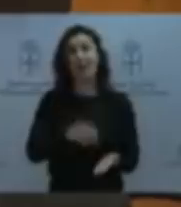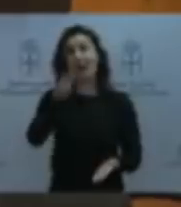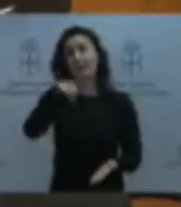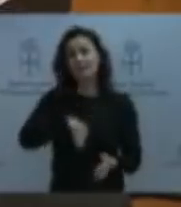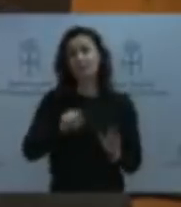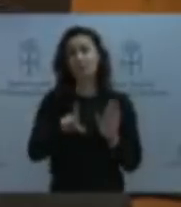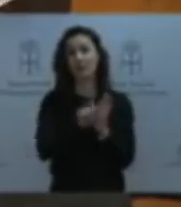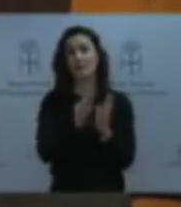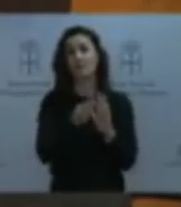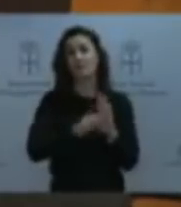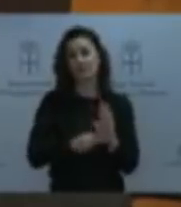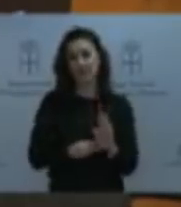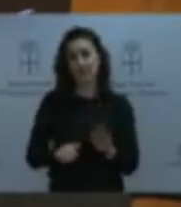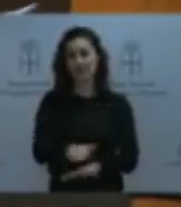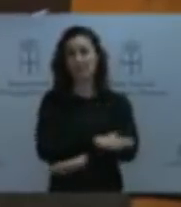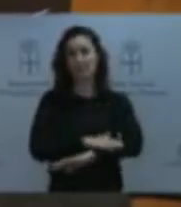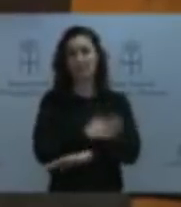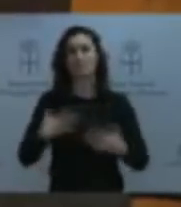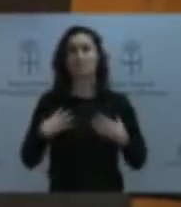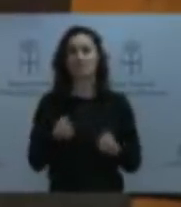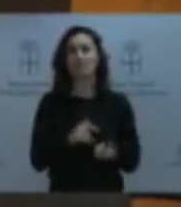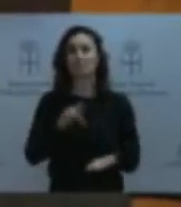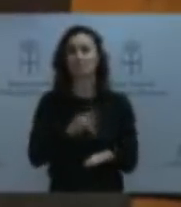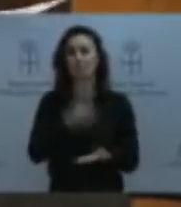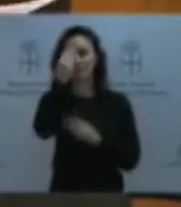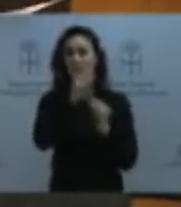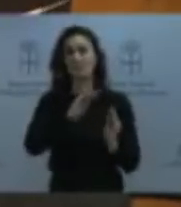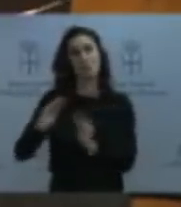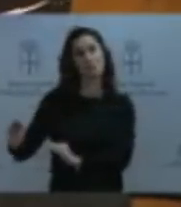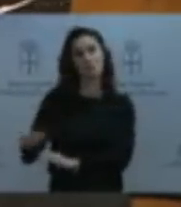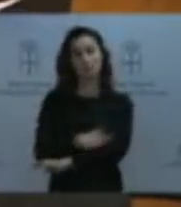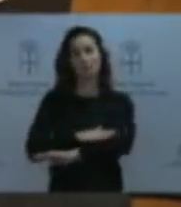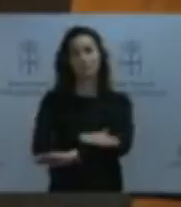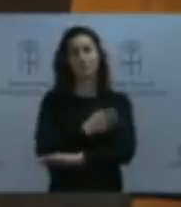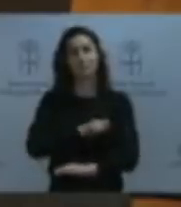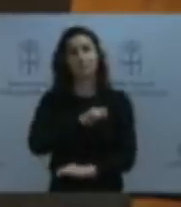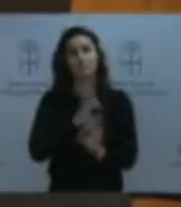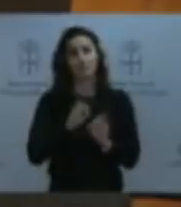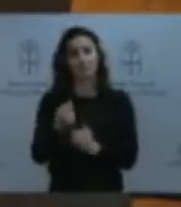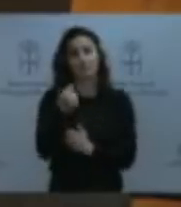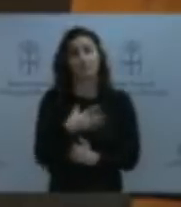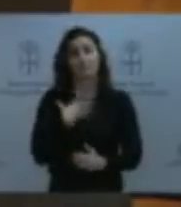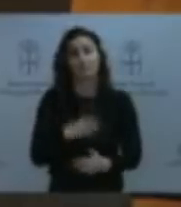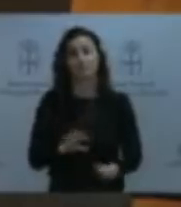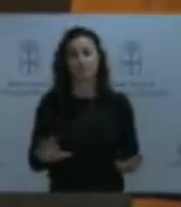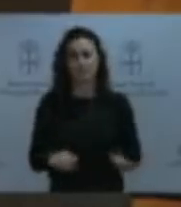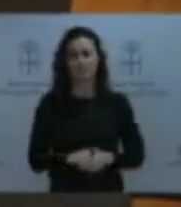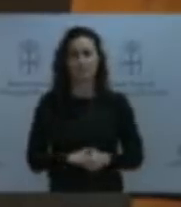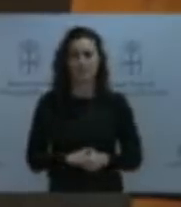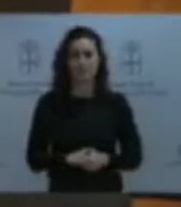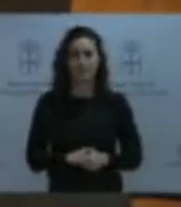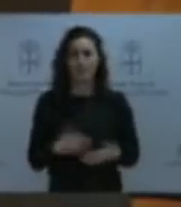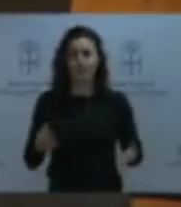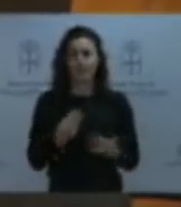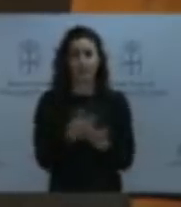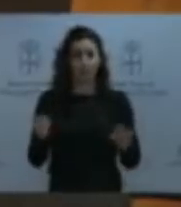en el momento que se considere y del Gobierno de España, que también es posible. En los últimos 18 meses, el SESPA ha realizado